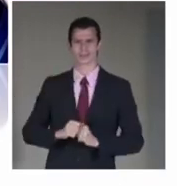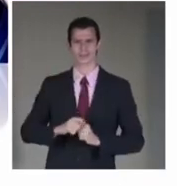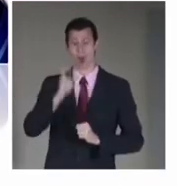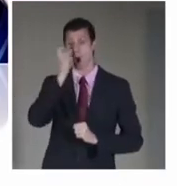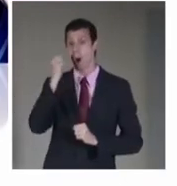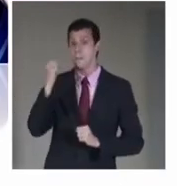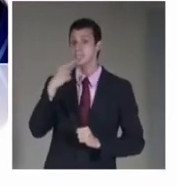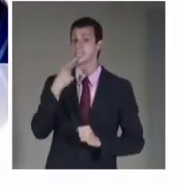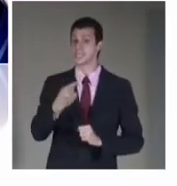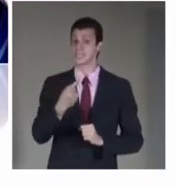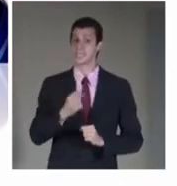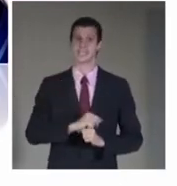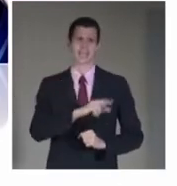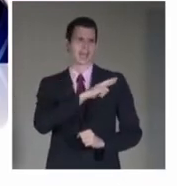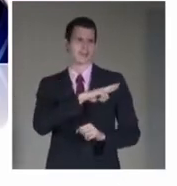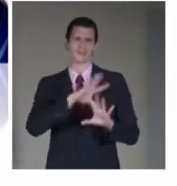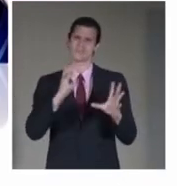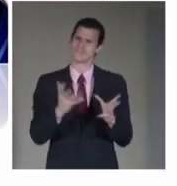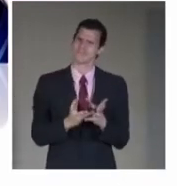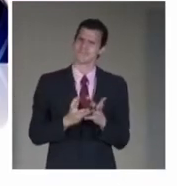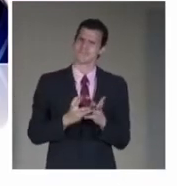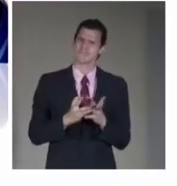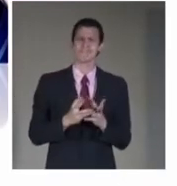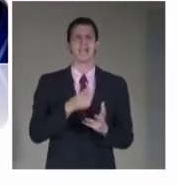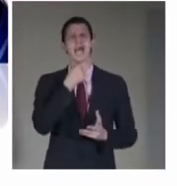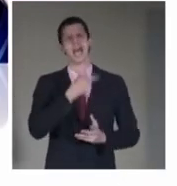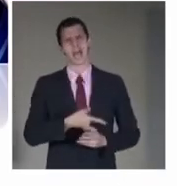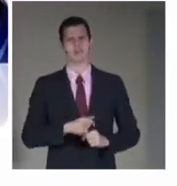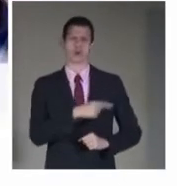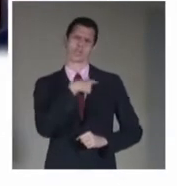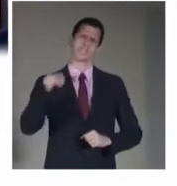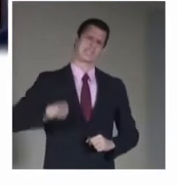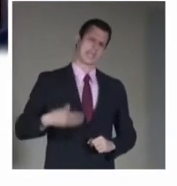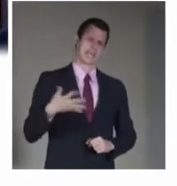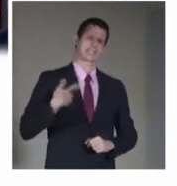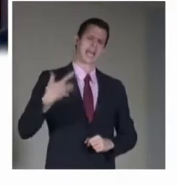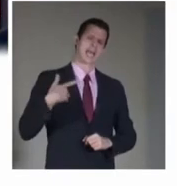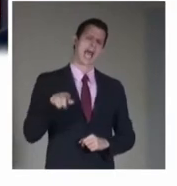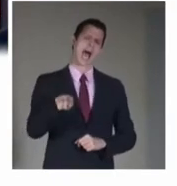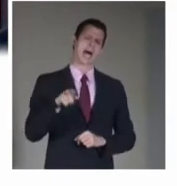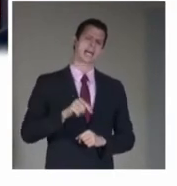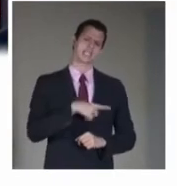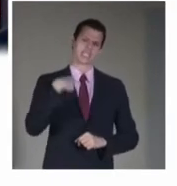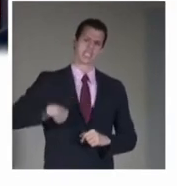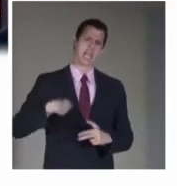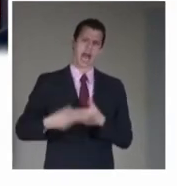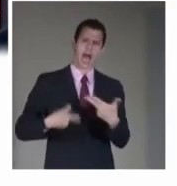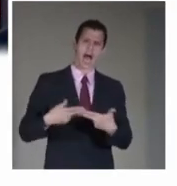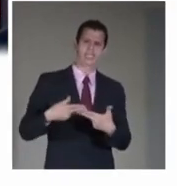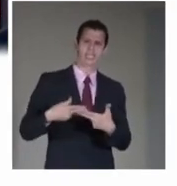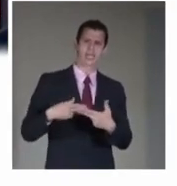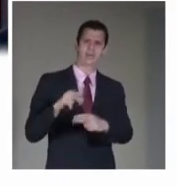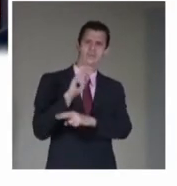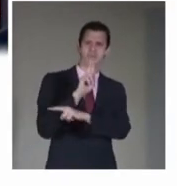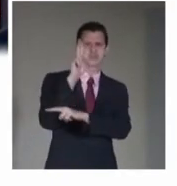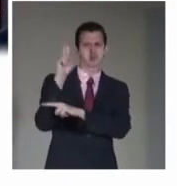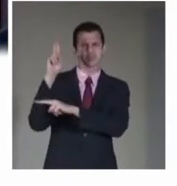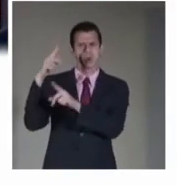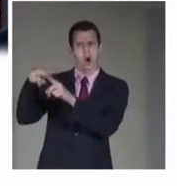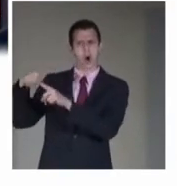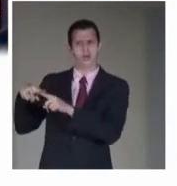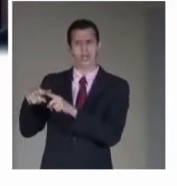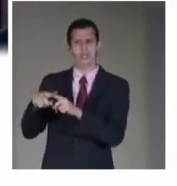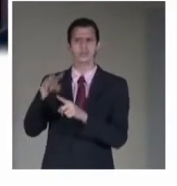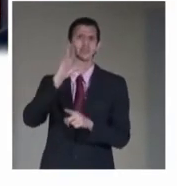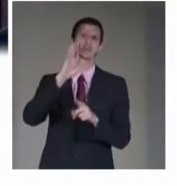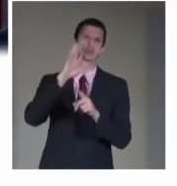estándares de responsabilidad respecto a sus desechos espaciales continuo los países con capacidades